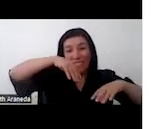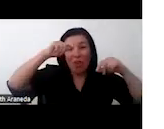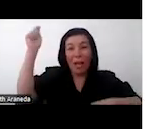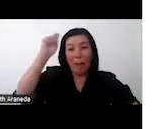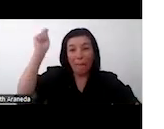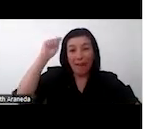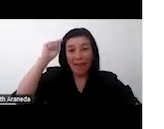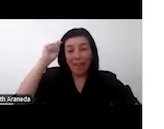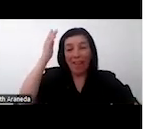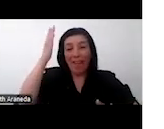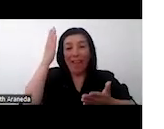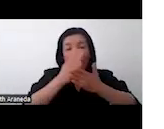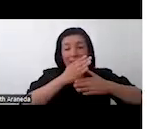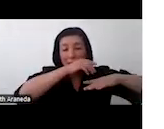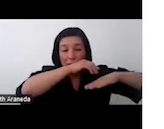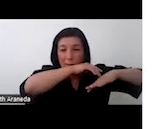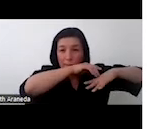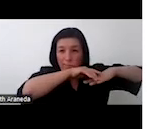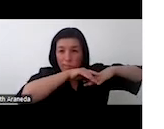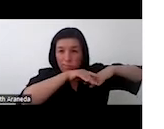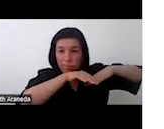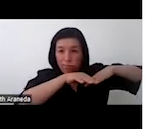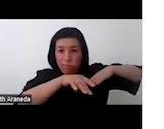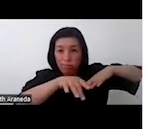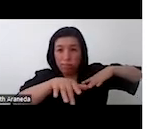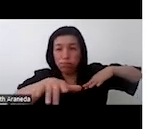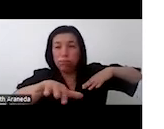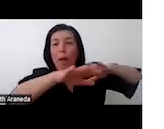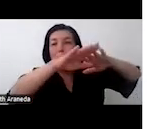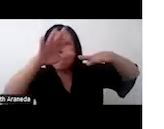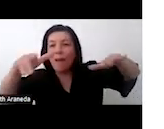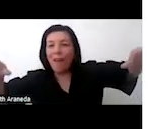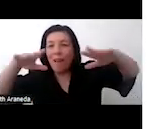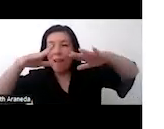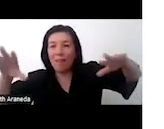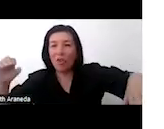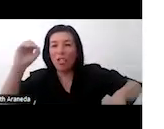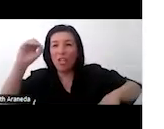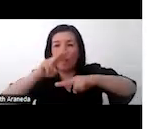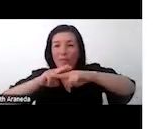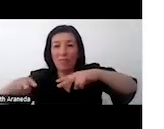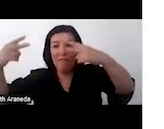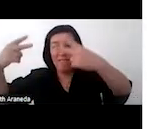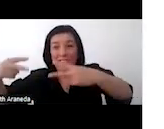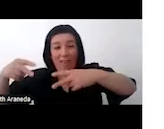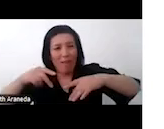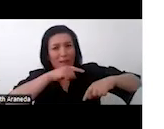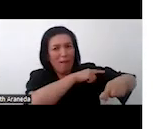hacia el lado que es el Océano Pacífico en Viña del Mar. Entonces